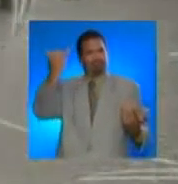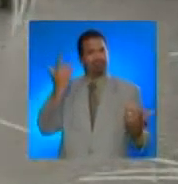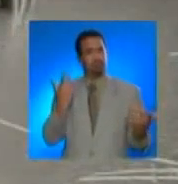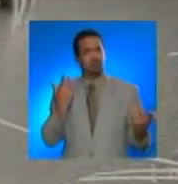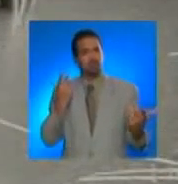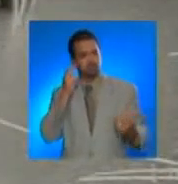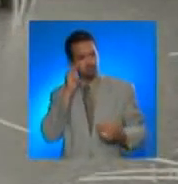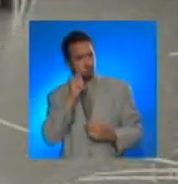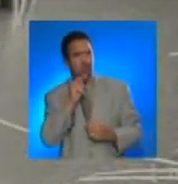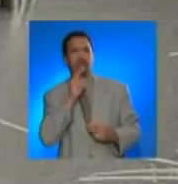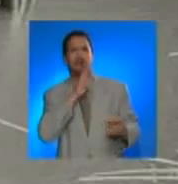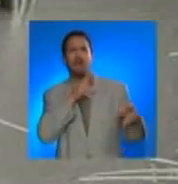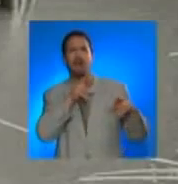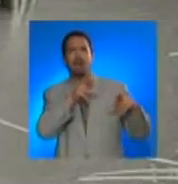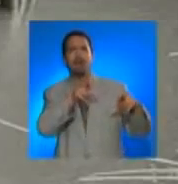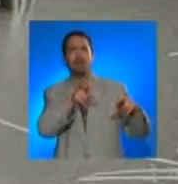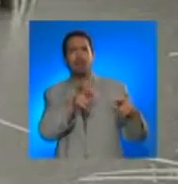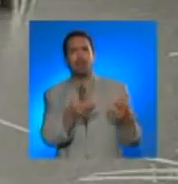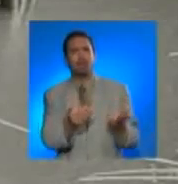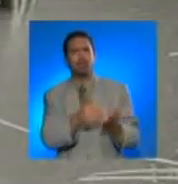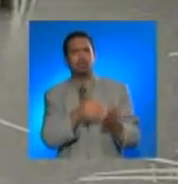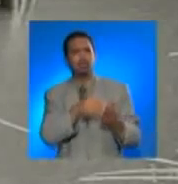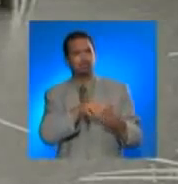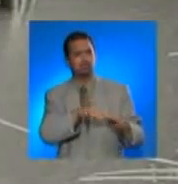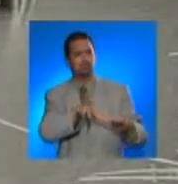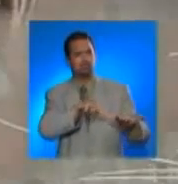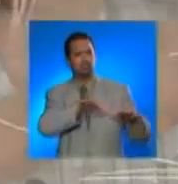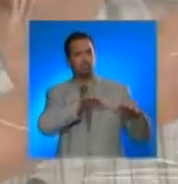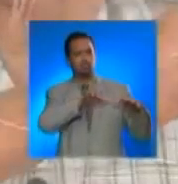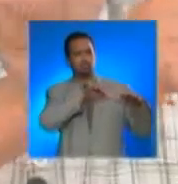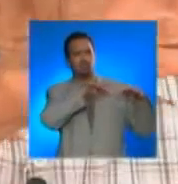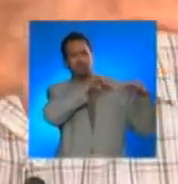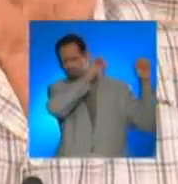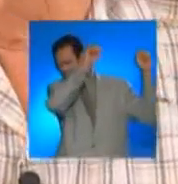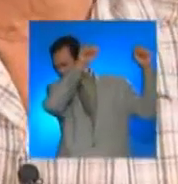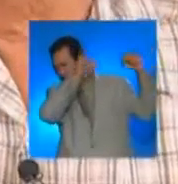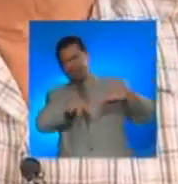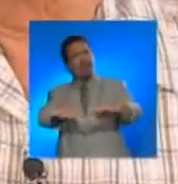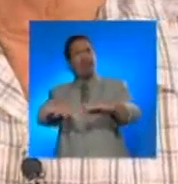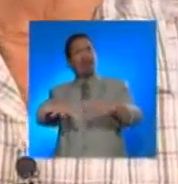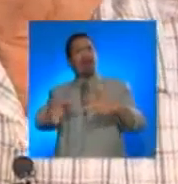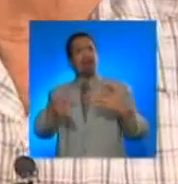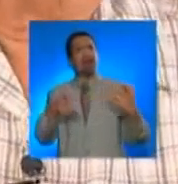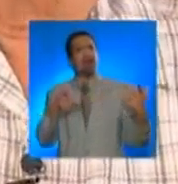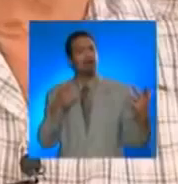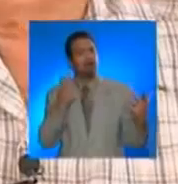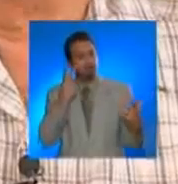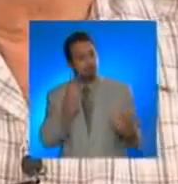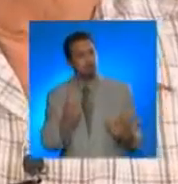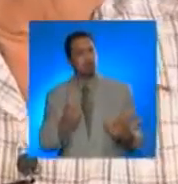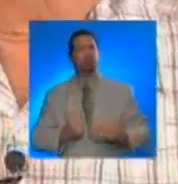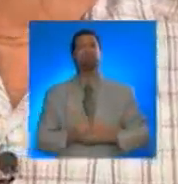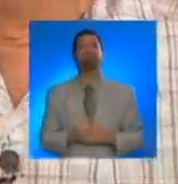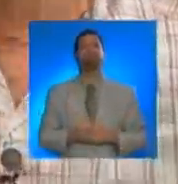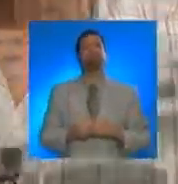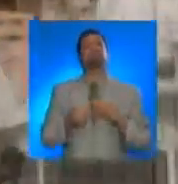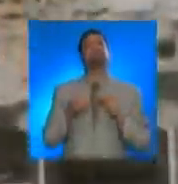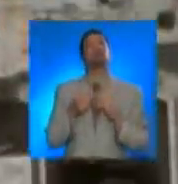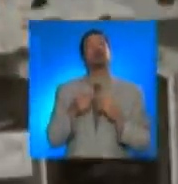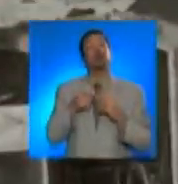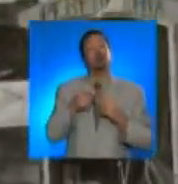la población desesperada se lanzó a la calle ante el temor de quedar atrapados dentro de las estructuras. La tierra gretía,